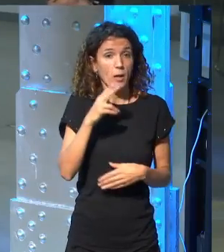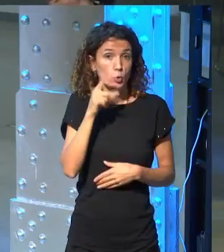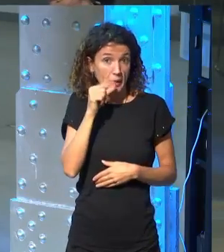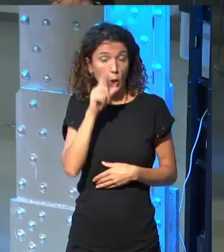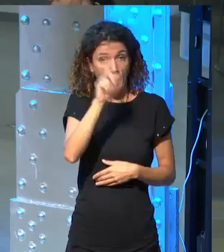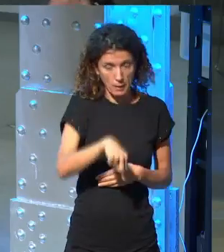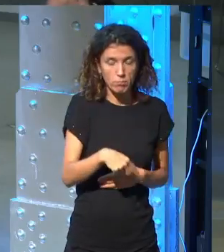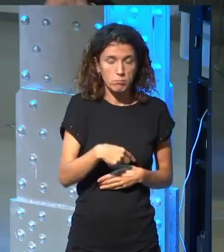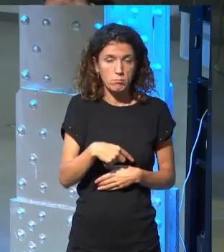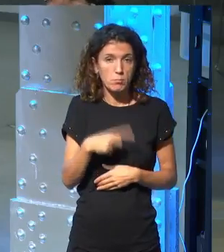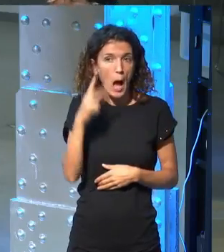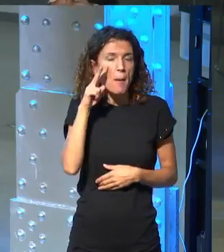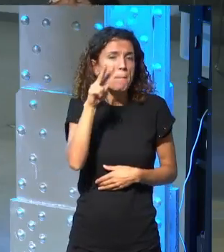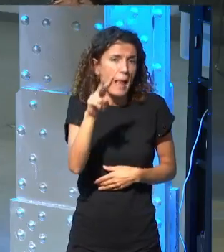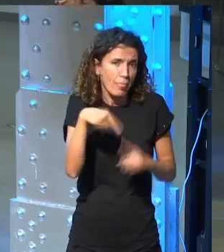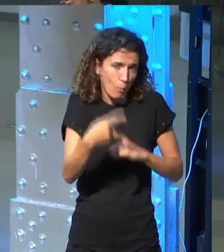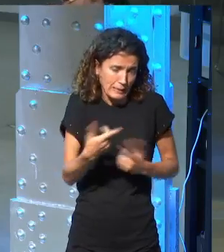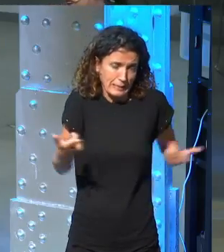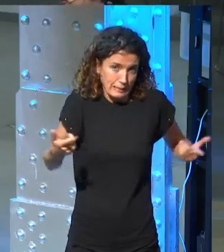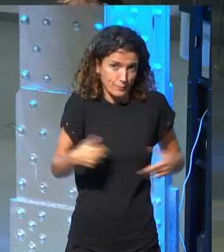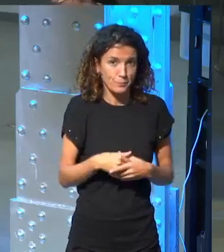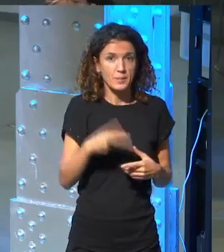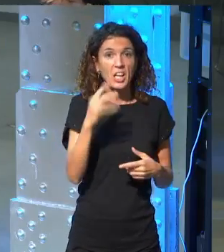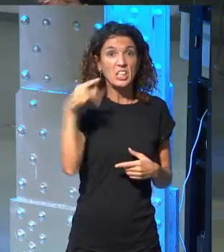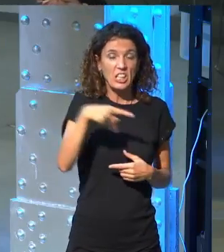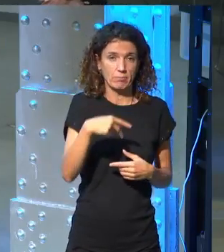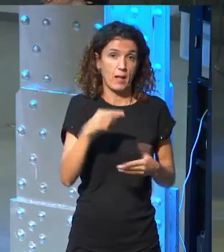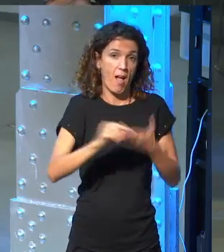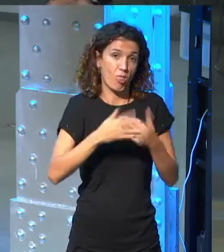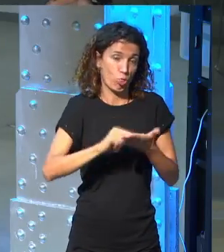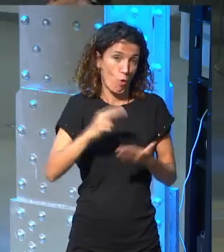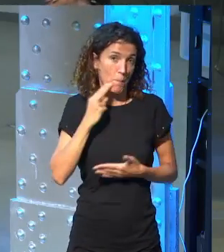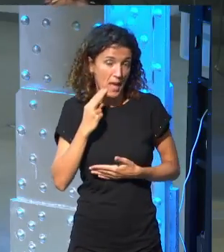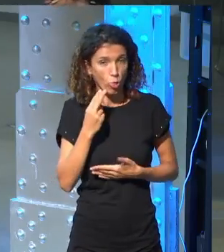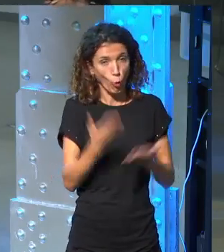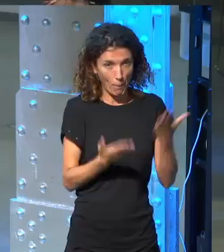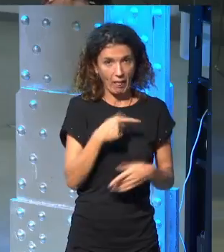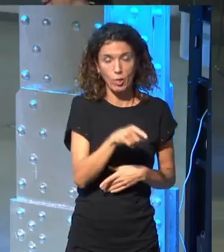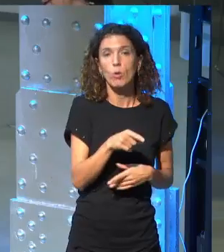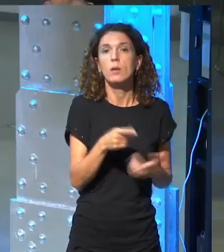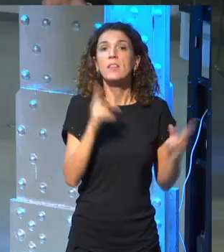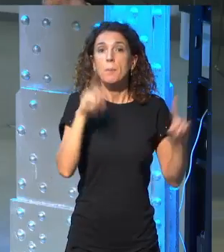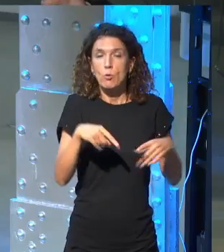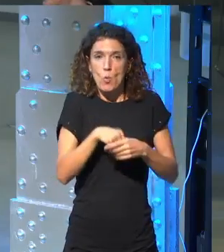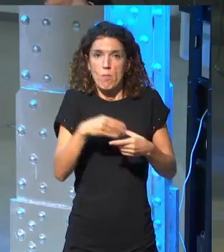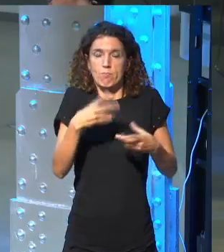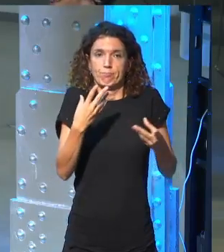Stephen King. Luego voy a mirarlo. Ojalá te siga Stephen King. Mándale... Y cuando le sigas vas a ver que tienes DMs de él